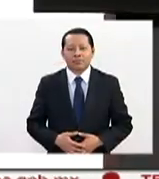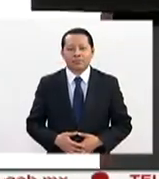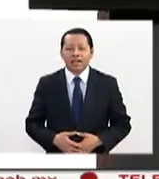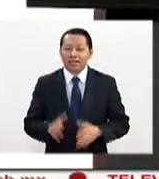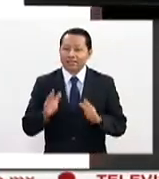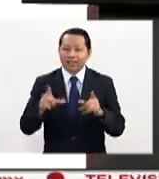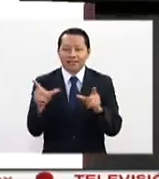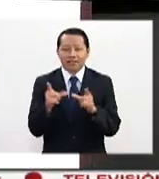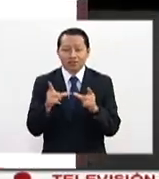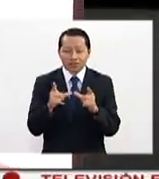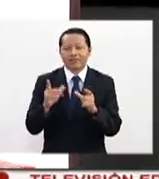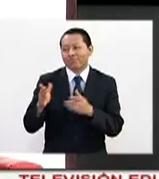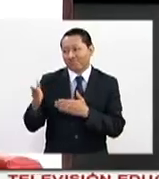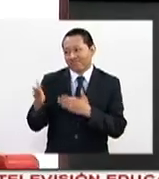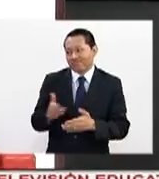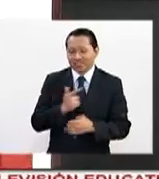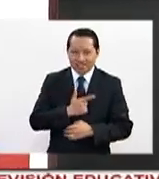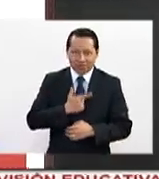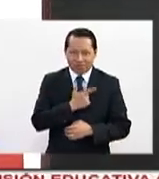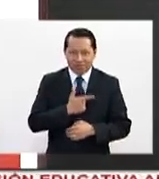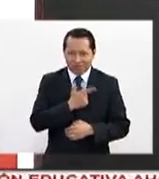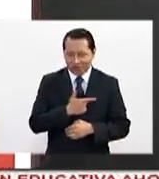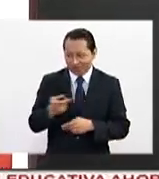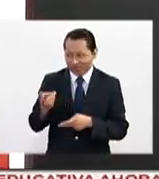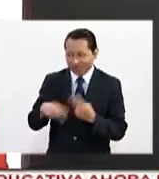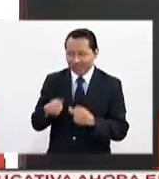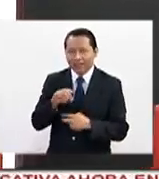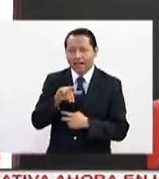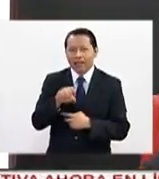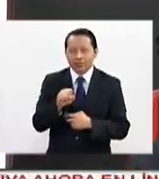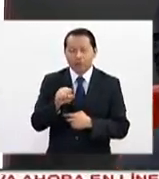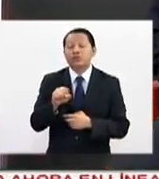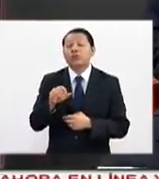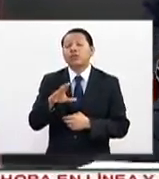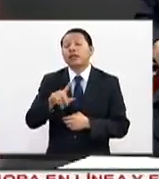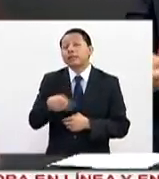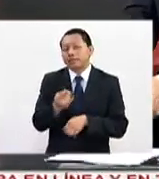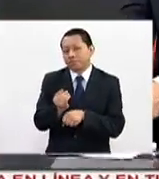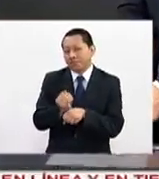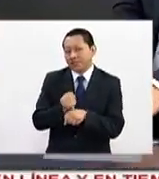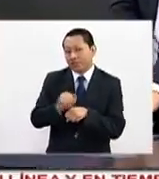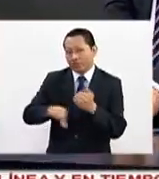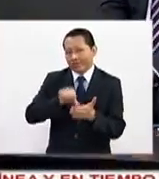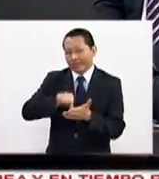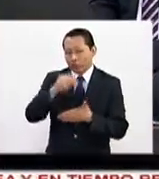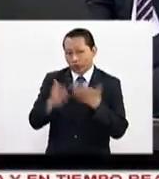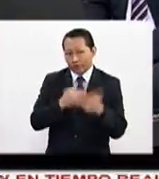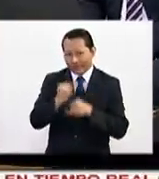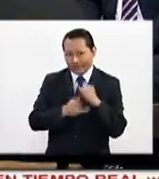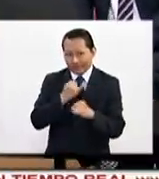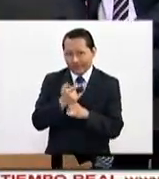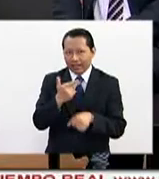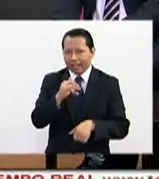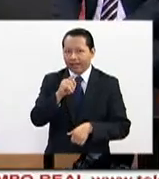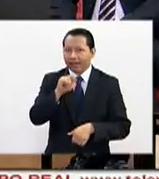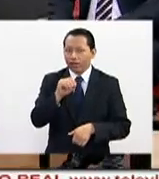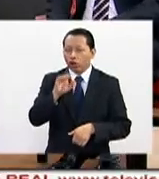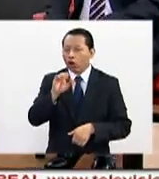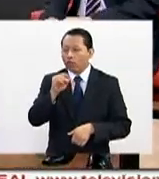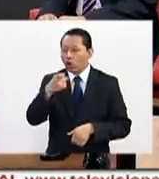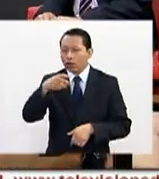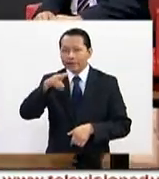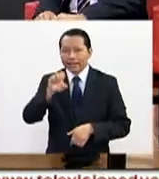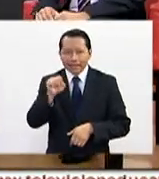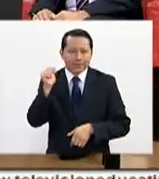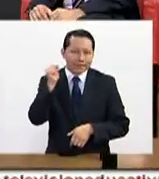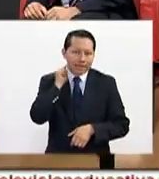Ya estamos listos y tenemos el placer de que nos acompañe en el estudio Carlos Noricumbo. Él es investigador del Centro de Estudios Internacionales Gilberto Bosques del Senado